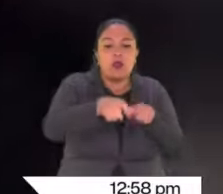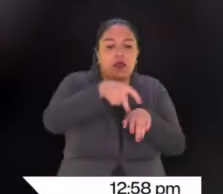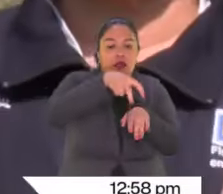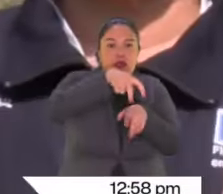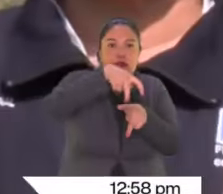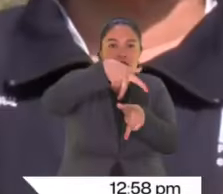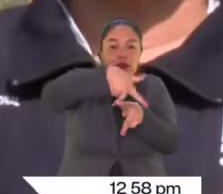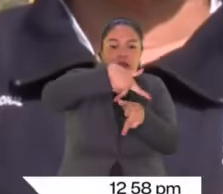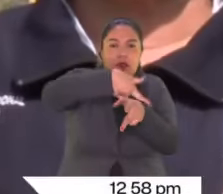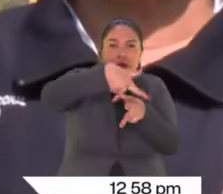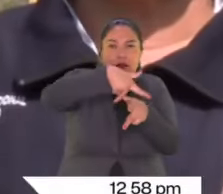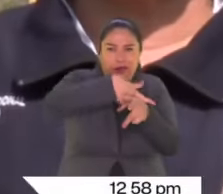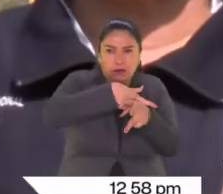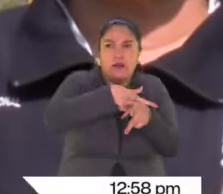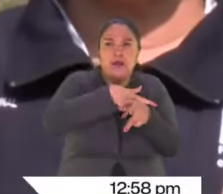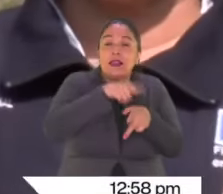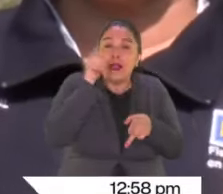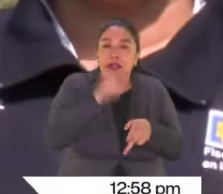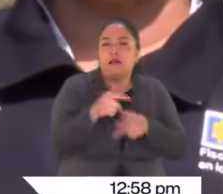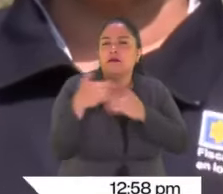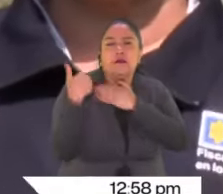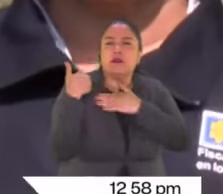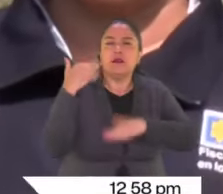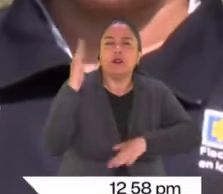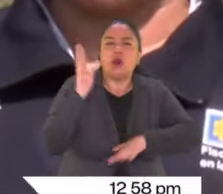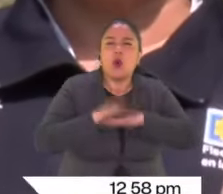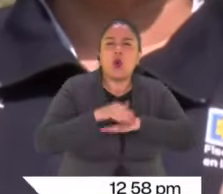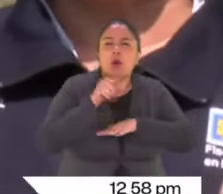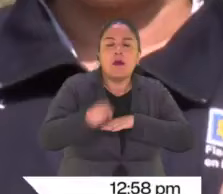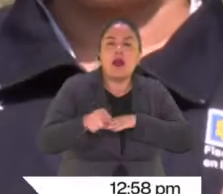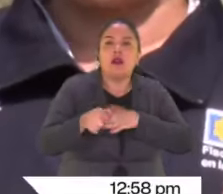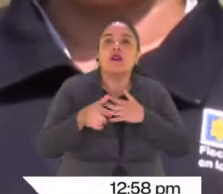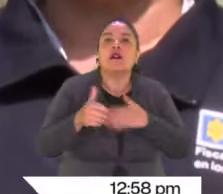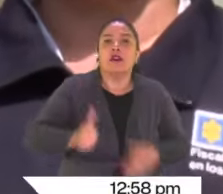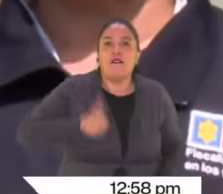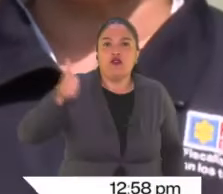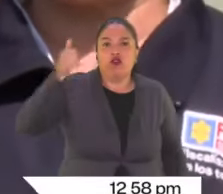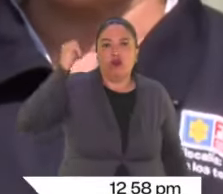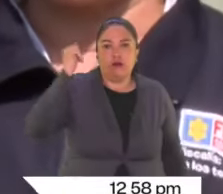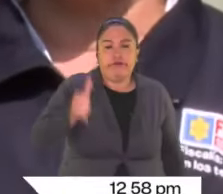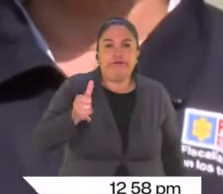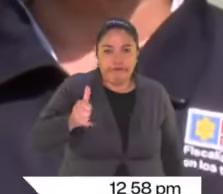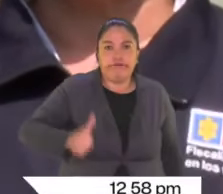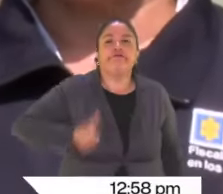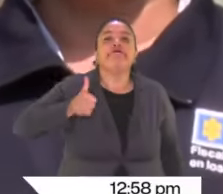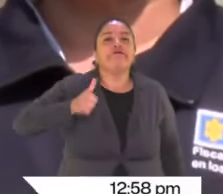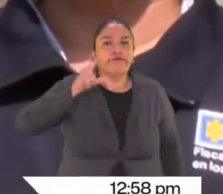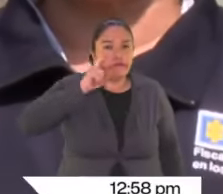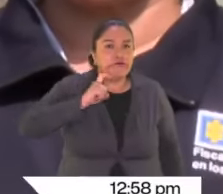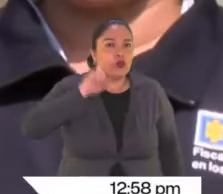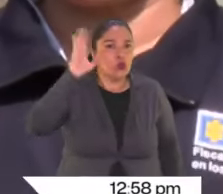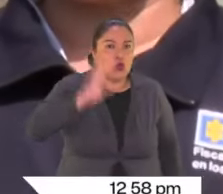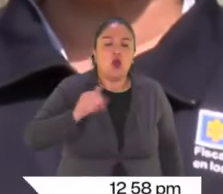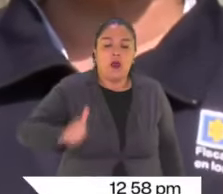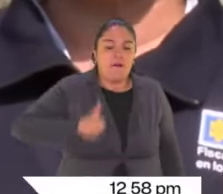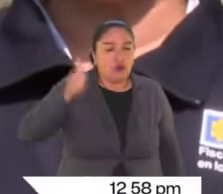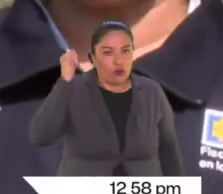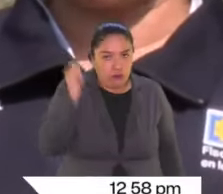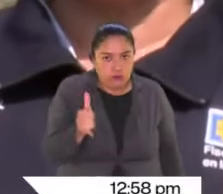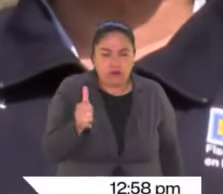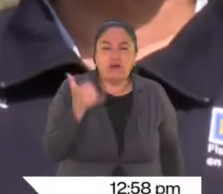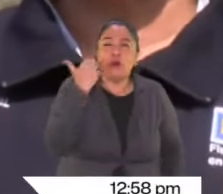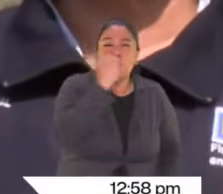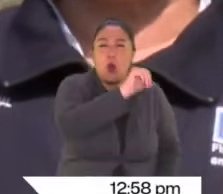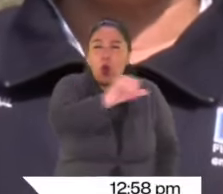Sería presunto responsable de varios ataques sexuales contra mujeres que pudieron por lo